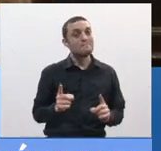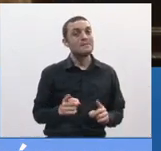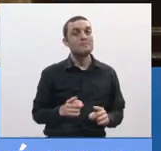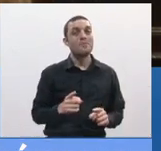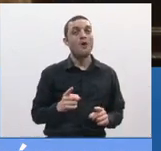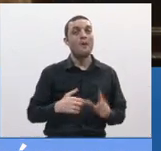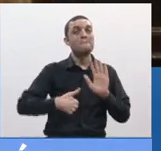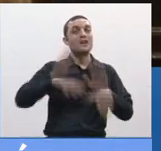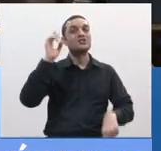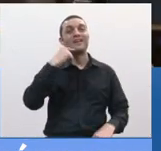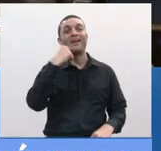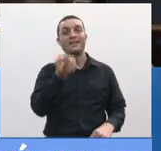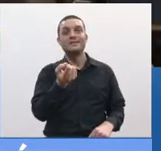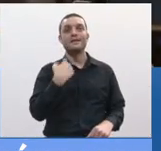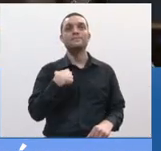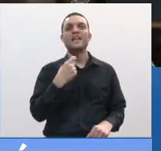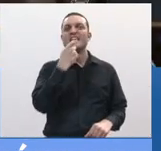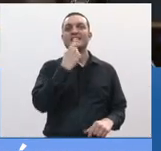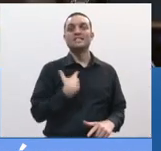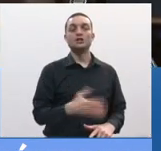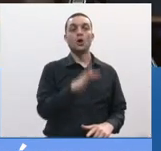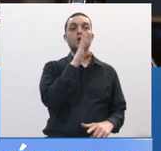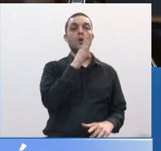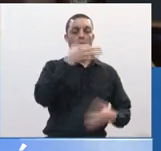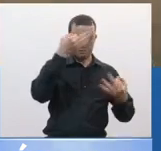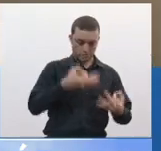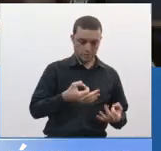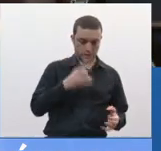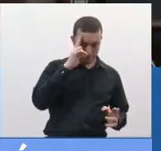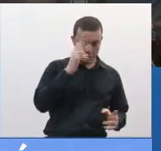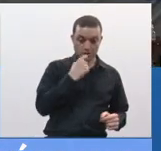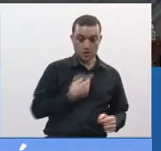dicho, uno es dueño de su silencio y esclavo de la palabra.